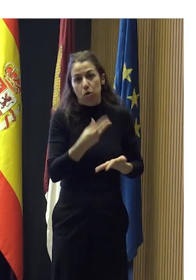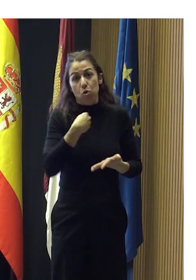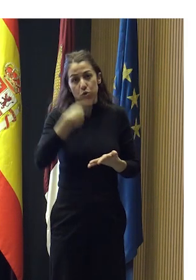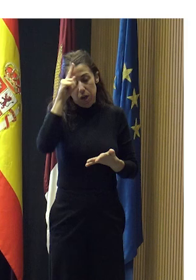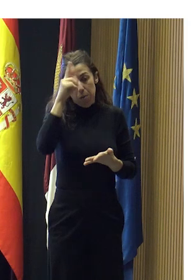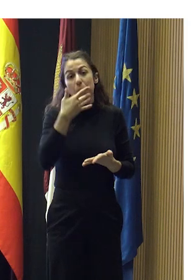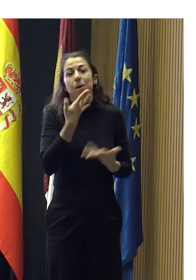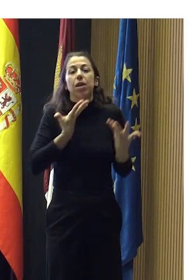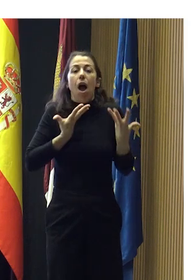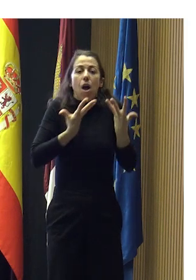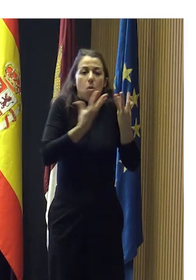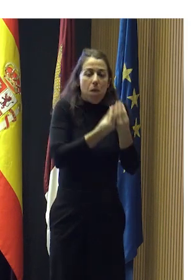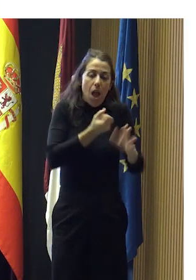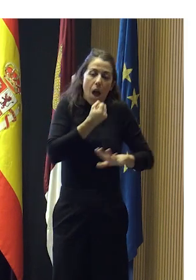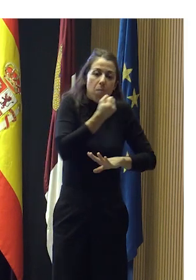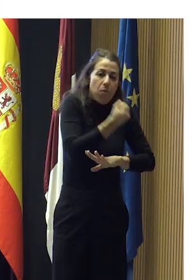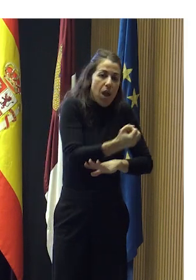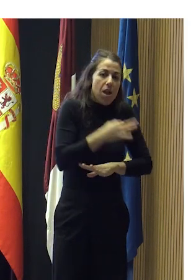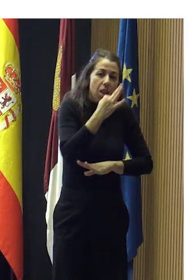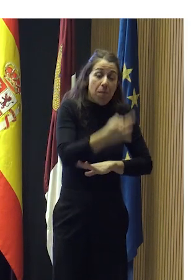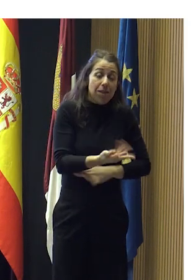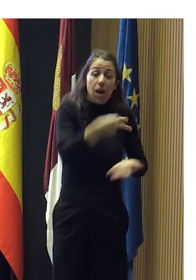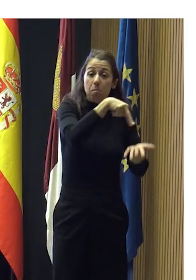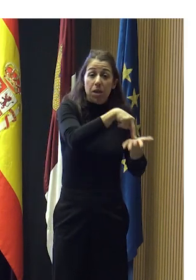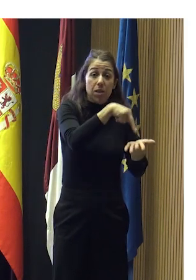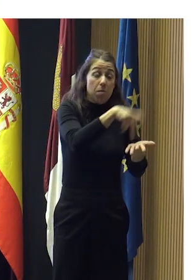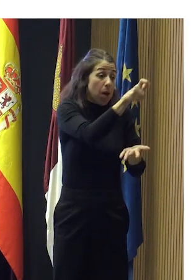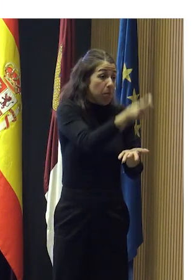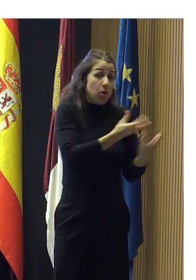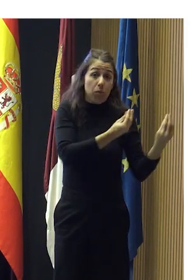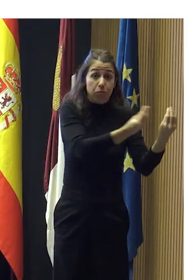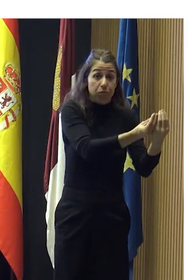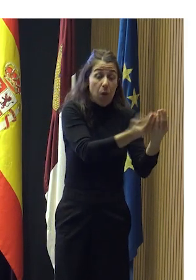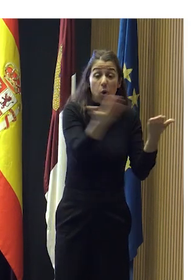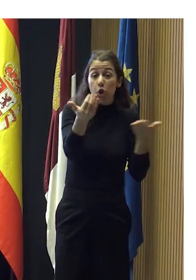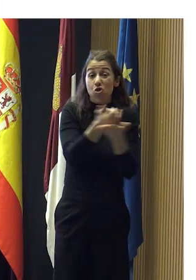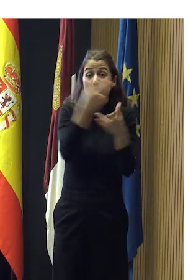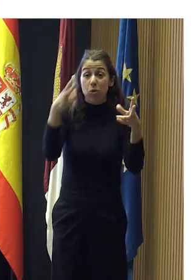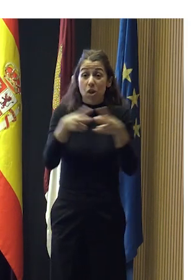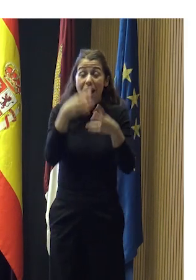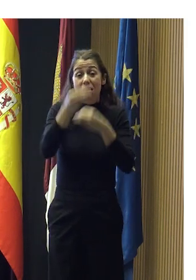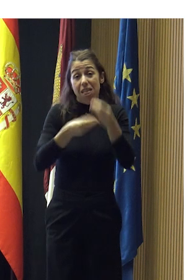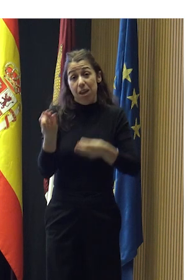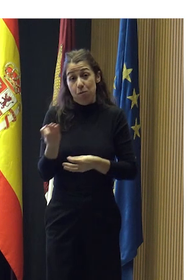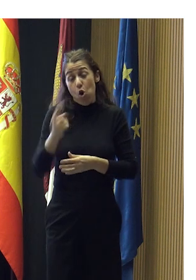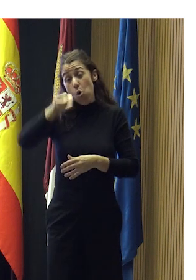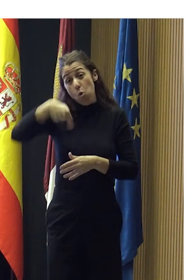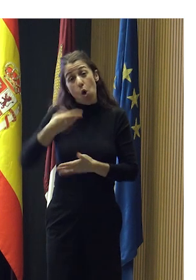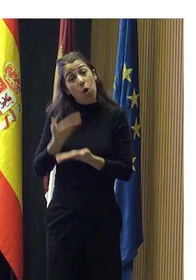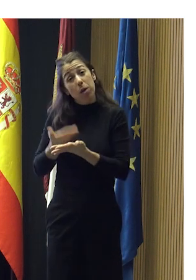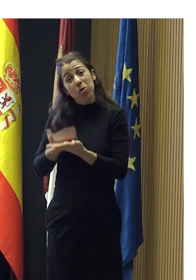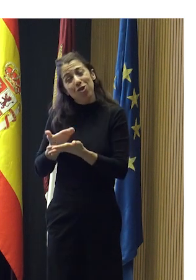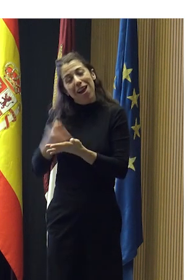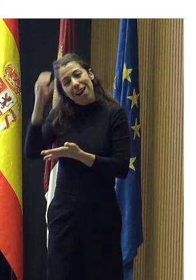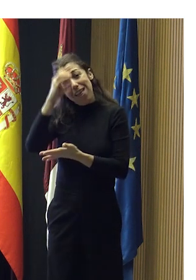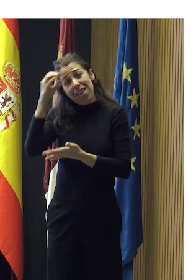más en acompañar, apoyar y estar ahí para la persona, que es lo que tenemos que hacer todos como sociedad. Luego, demostrar que la ciencia